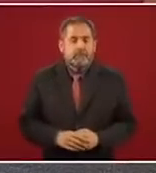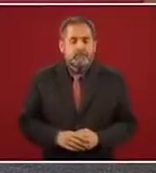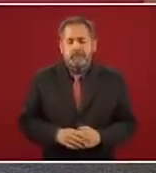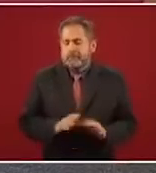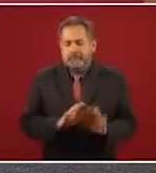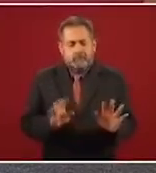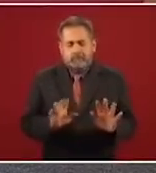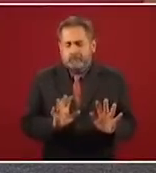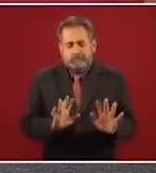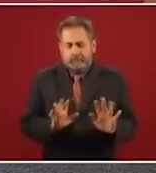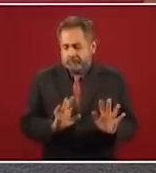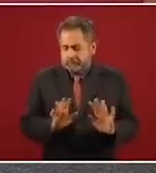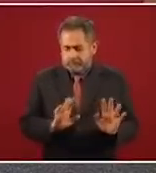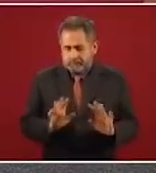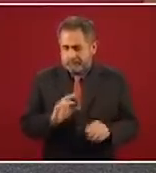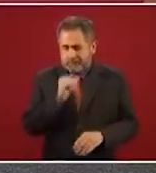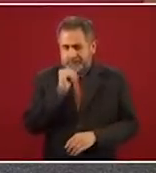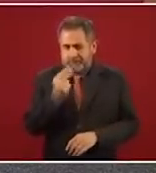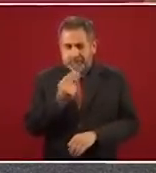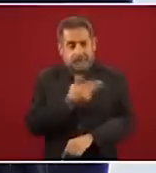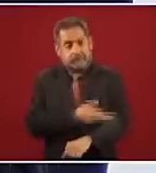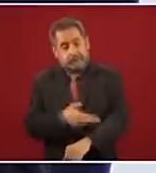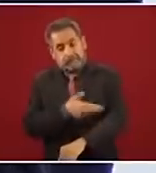etcétera, etcétera, etcétera. No.